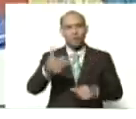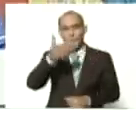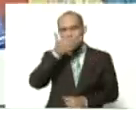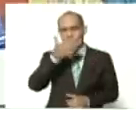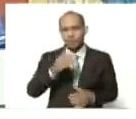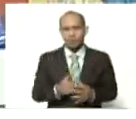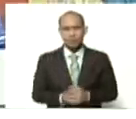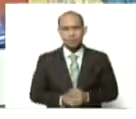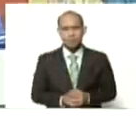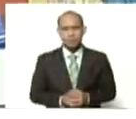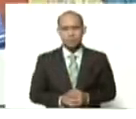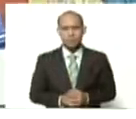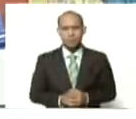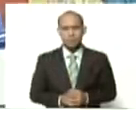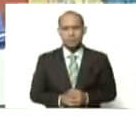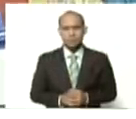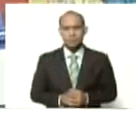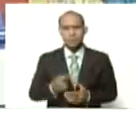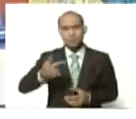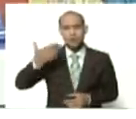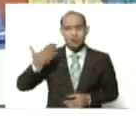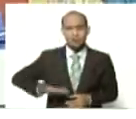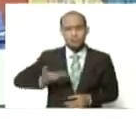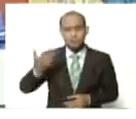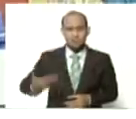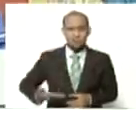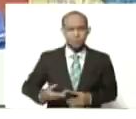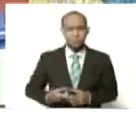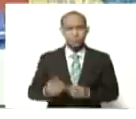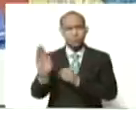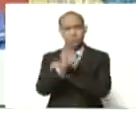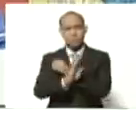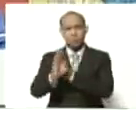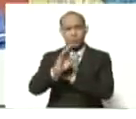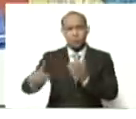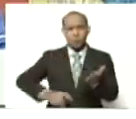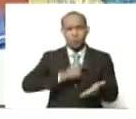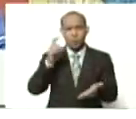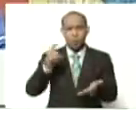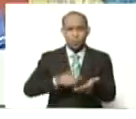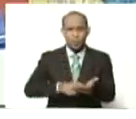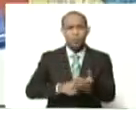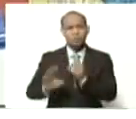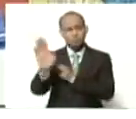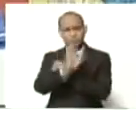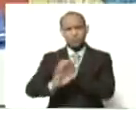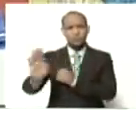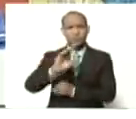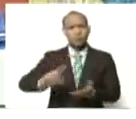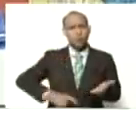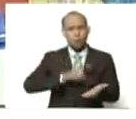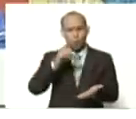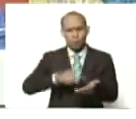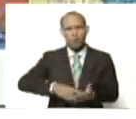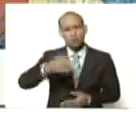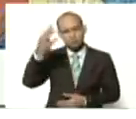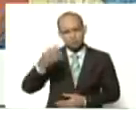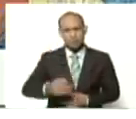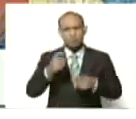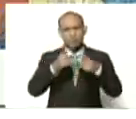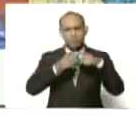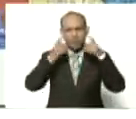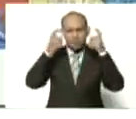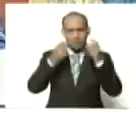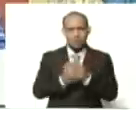el tapabocas. Tiene una gran importancia y protege. Mira, de que protege, protege, compadre. el tapabocas,